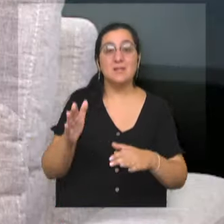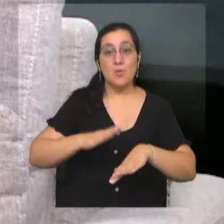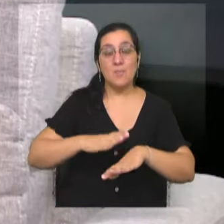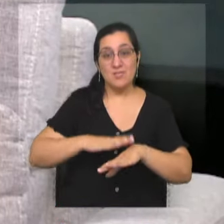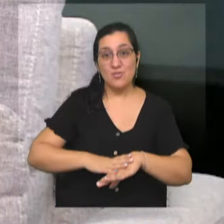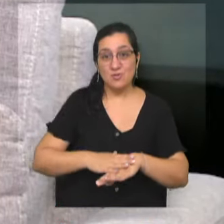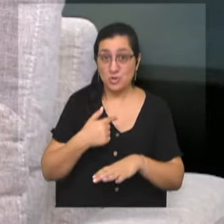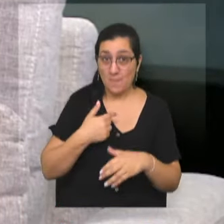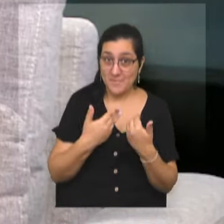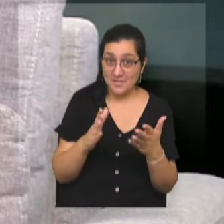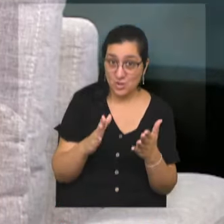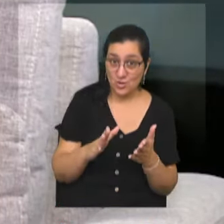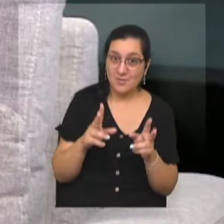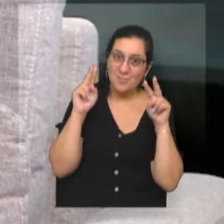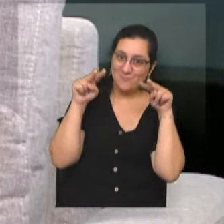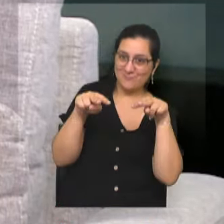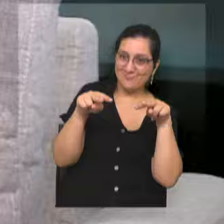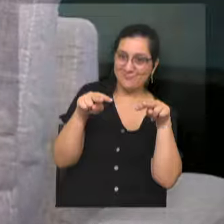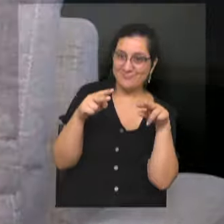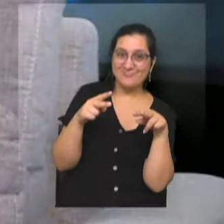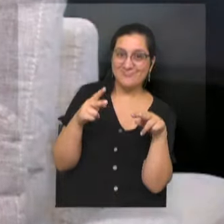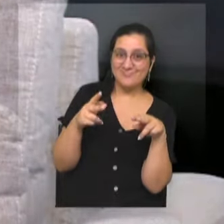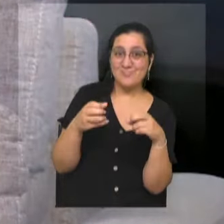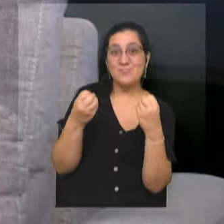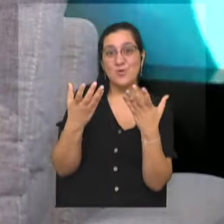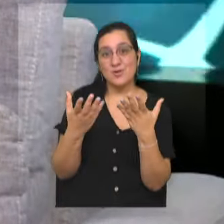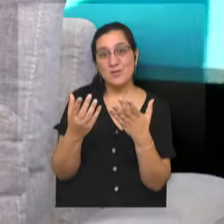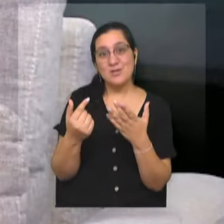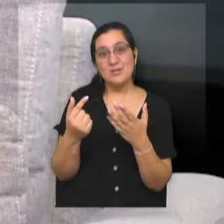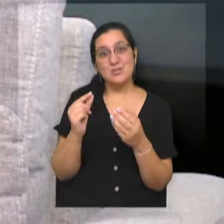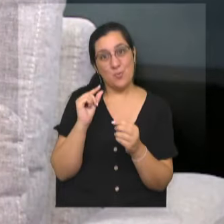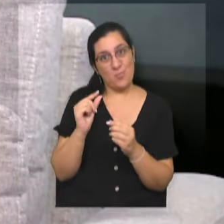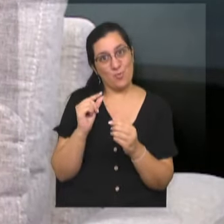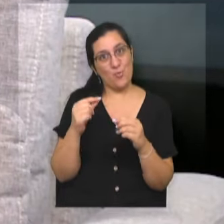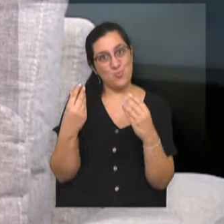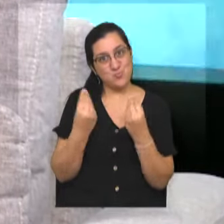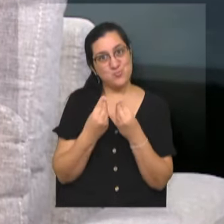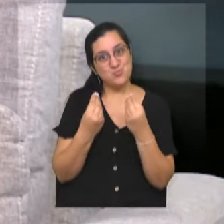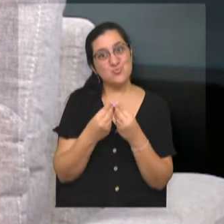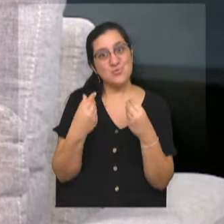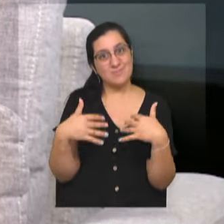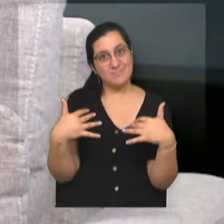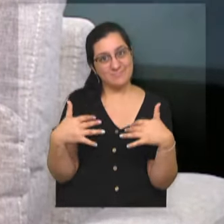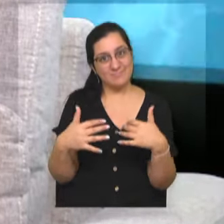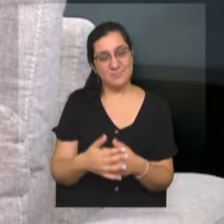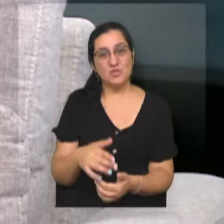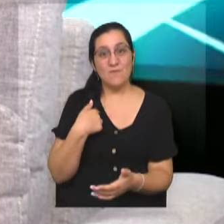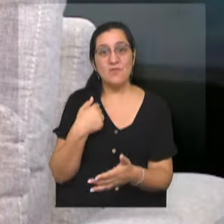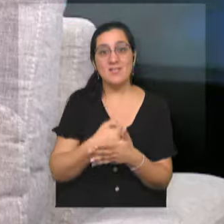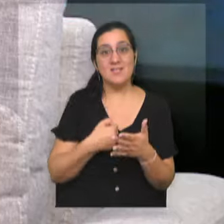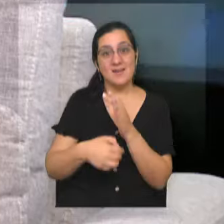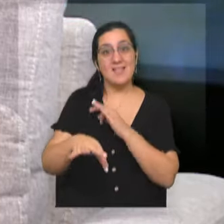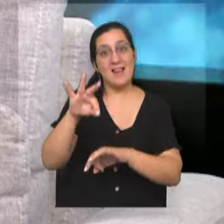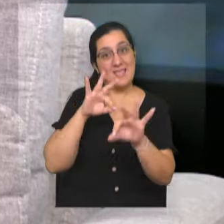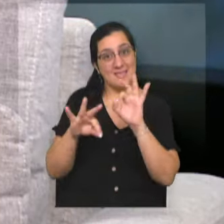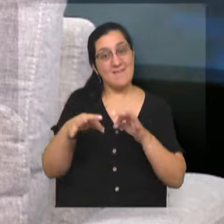¿Arranco yo? Sí. Si querés. Te estamos mirando. Bueno. Bueno, vengo un poco cargada en esta descarga. Voy a tratar de elegir bien